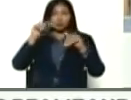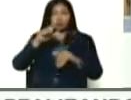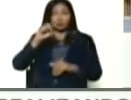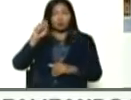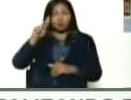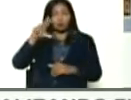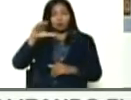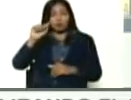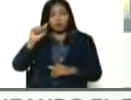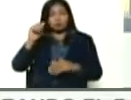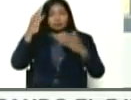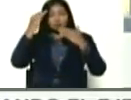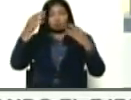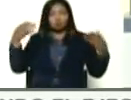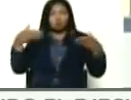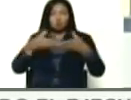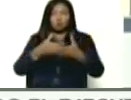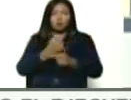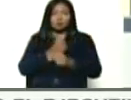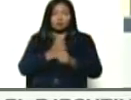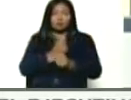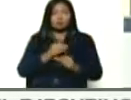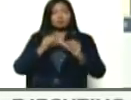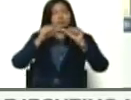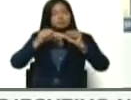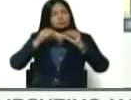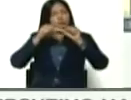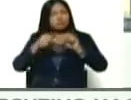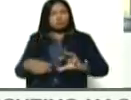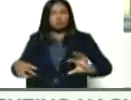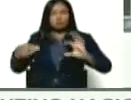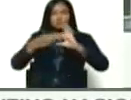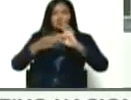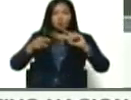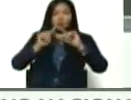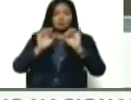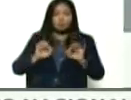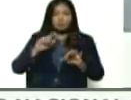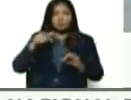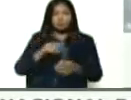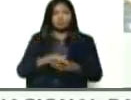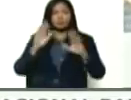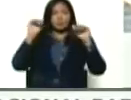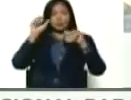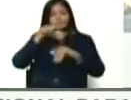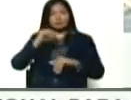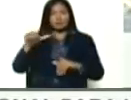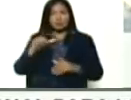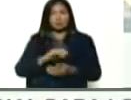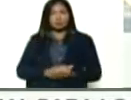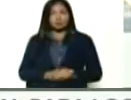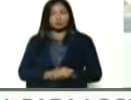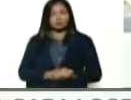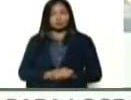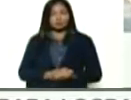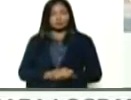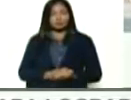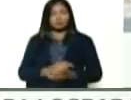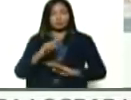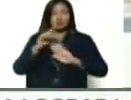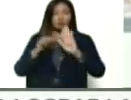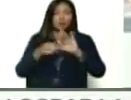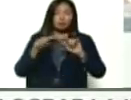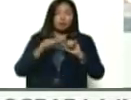saludos a todo el equipo siguen en perfecta unión cívico-militar nos vemos esta semana para cumplir la